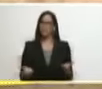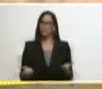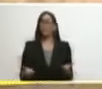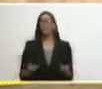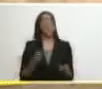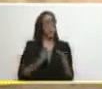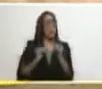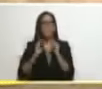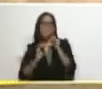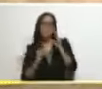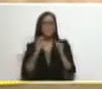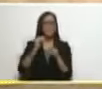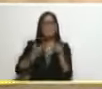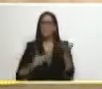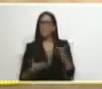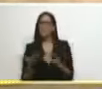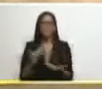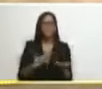Conversadito.